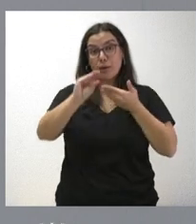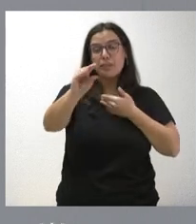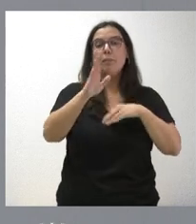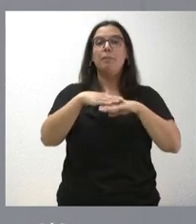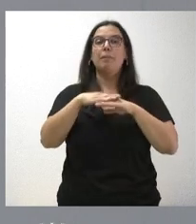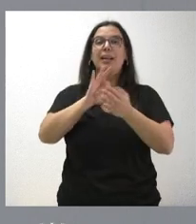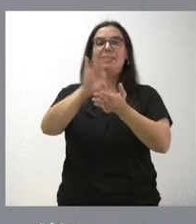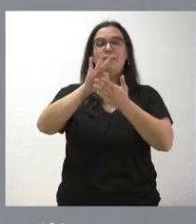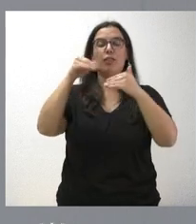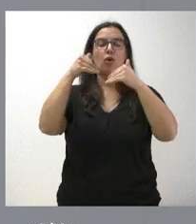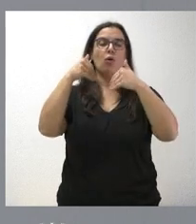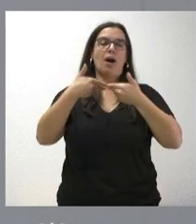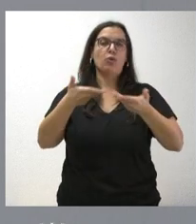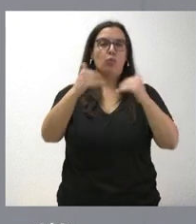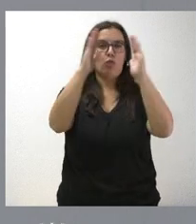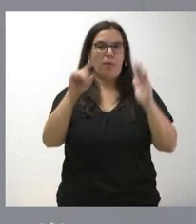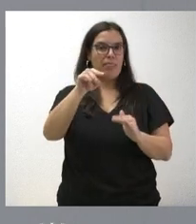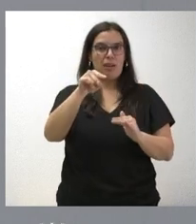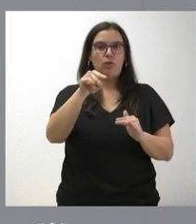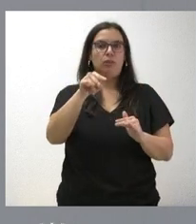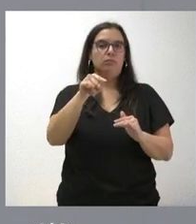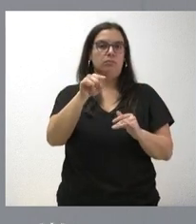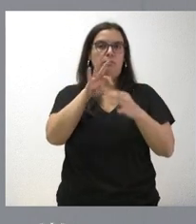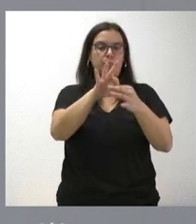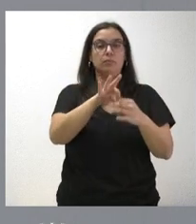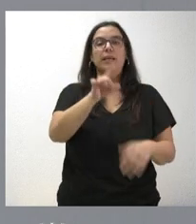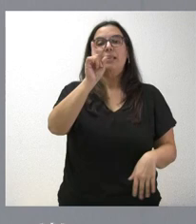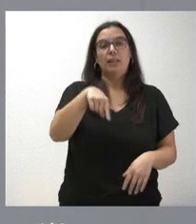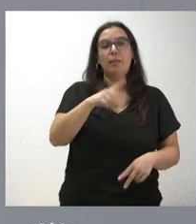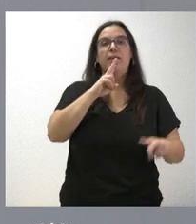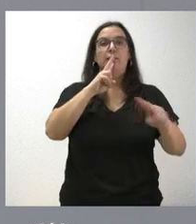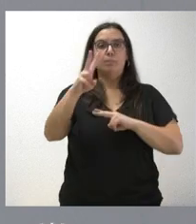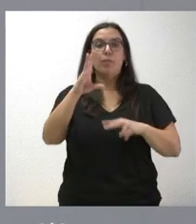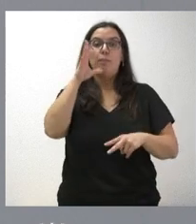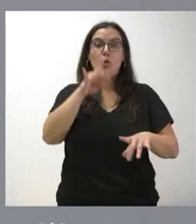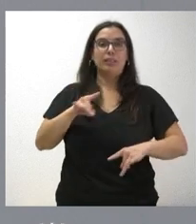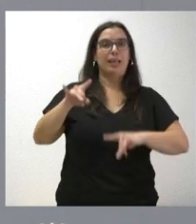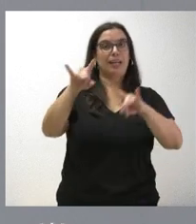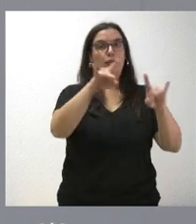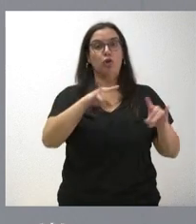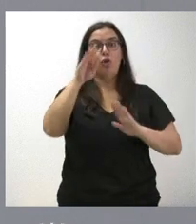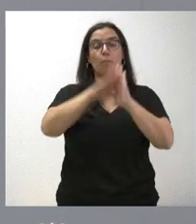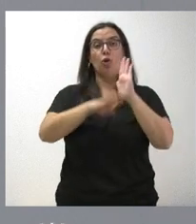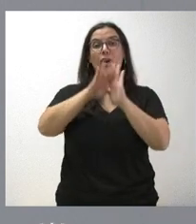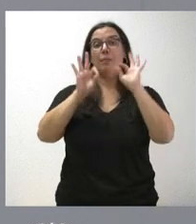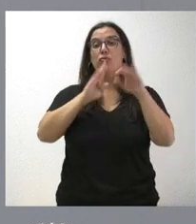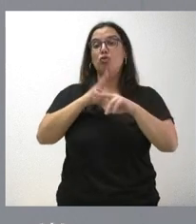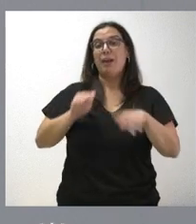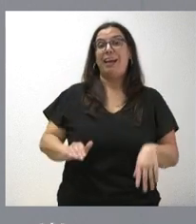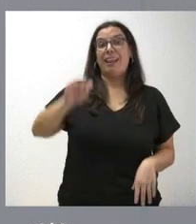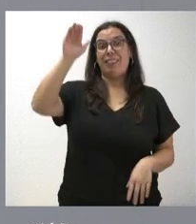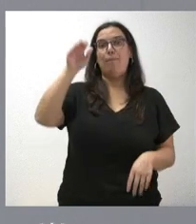del servicio de ayuda a domicilio y con esta adenda también se da respuesta a la extensión territorial del programa crecemos que